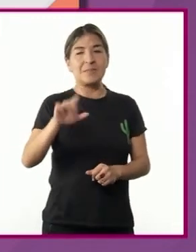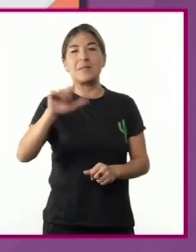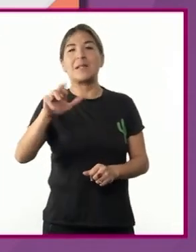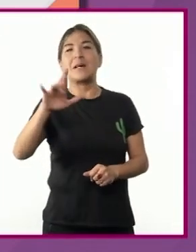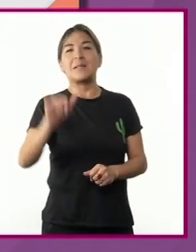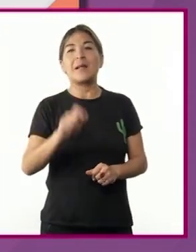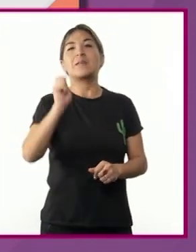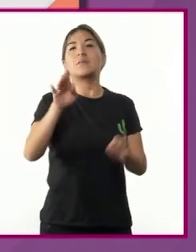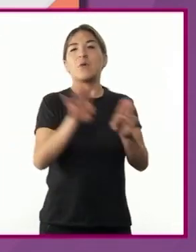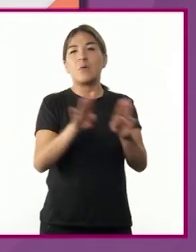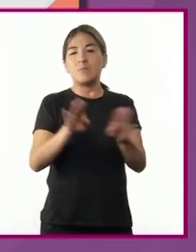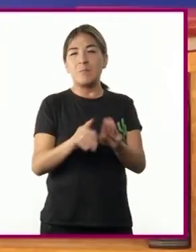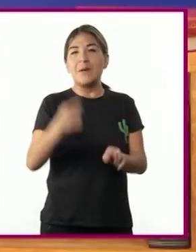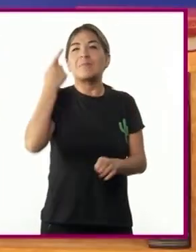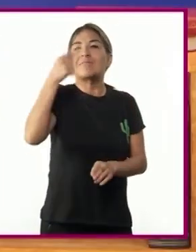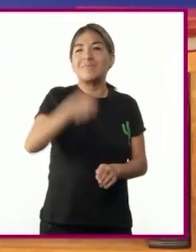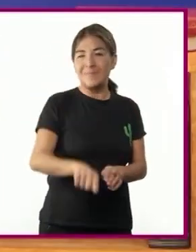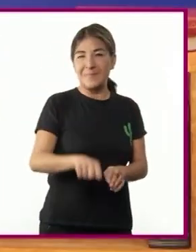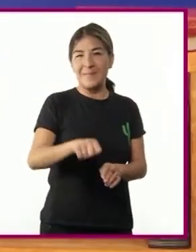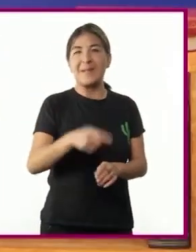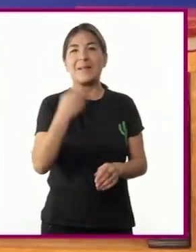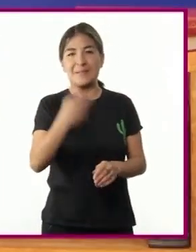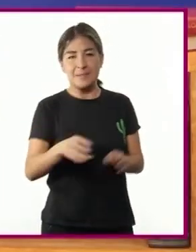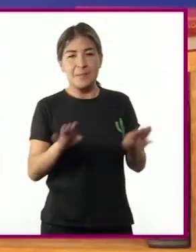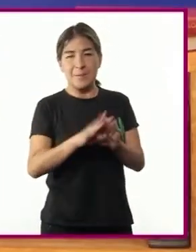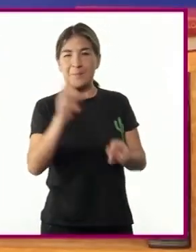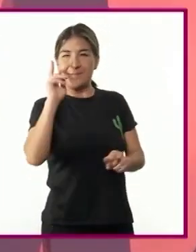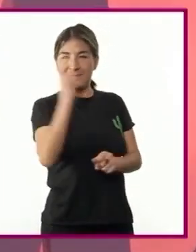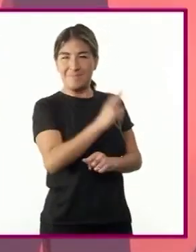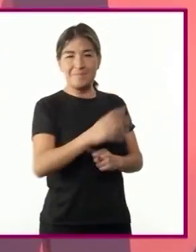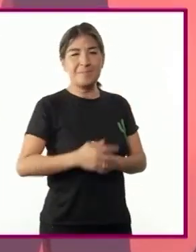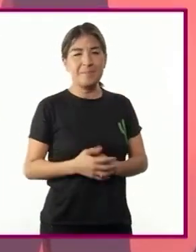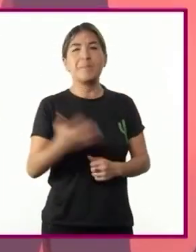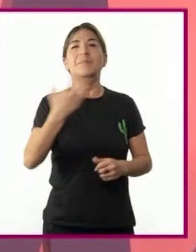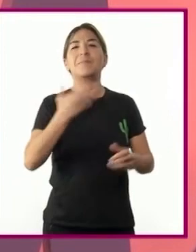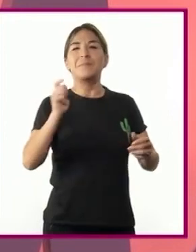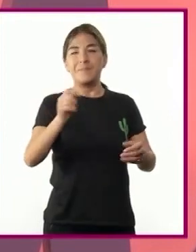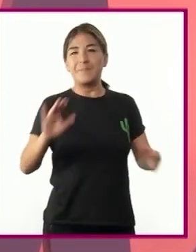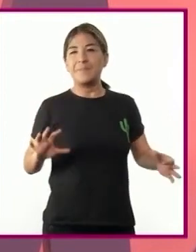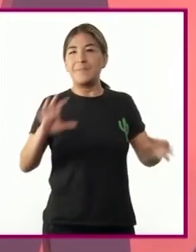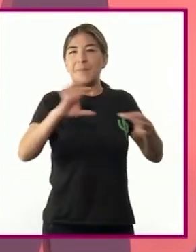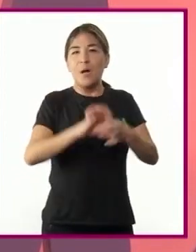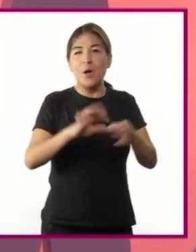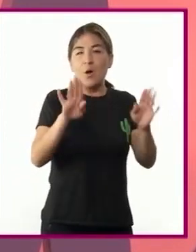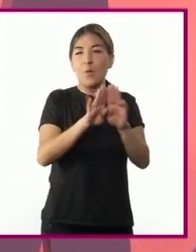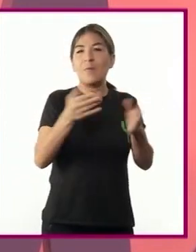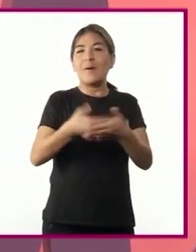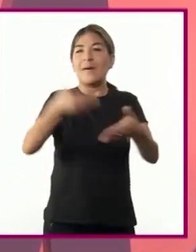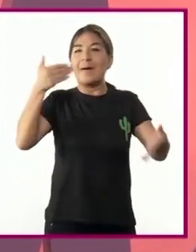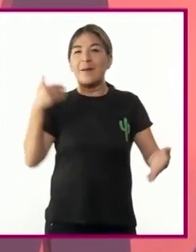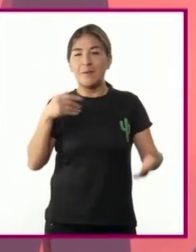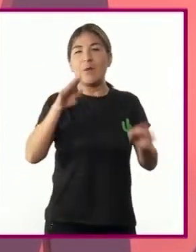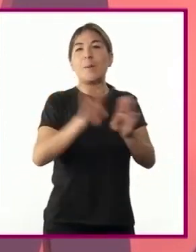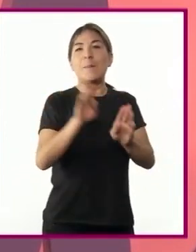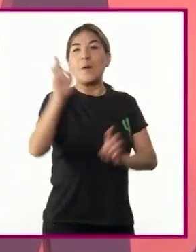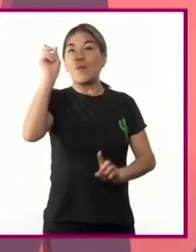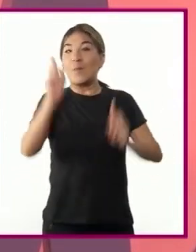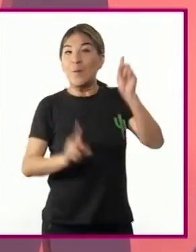de indicativo. Aquí, como observamos, hay una relación de anterioridad de un evento